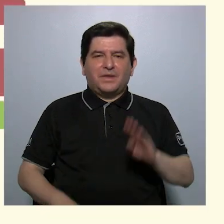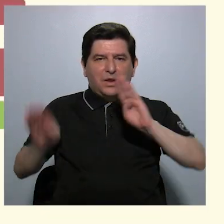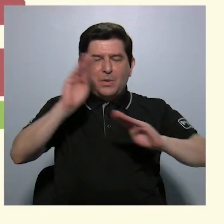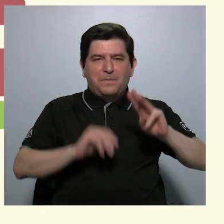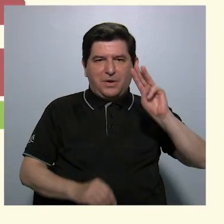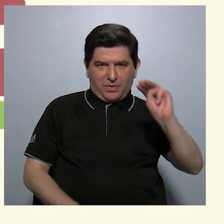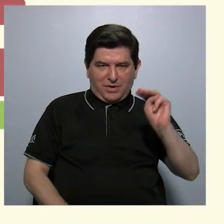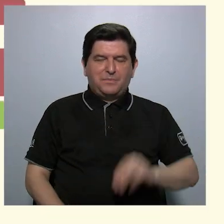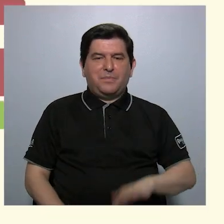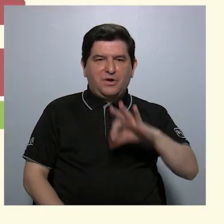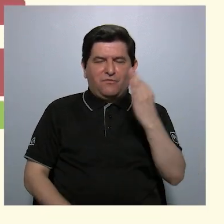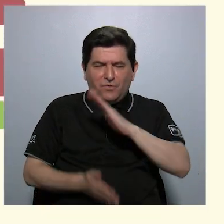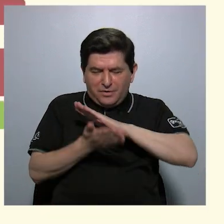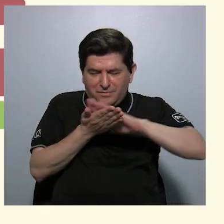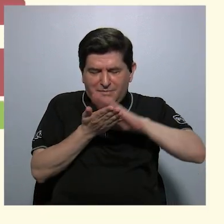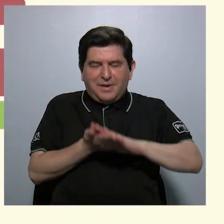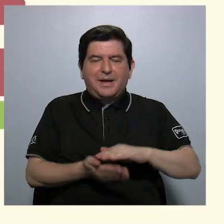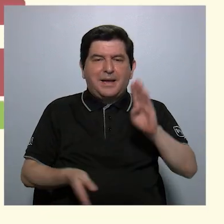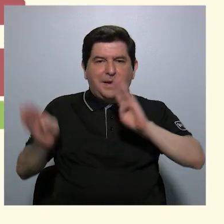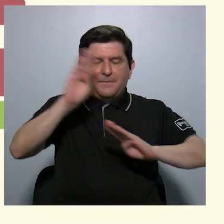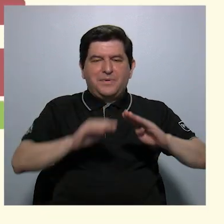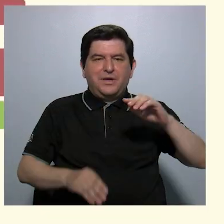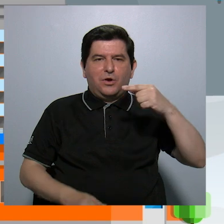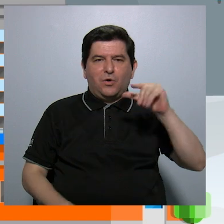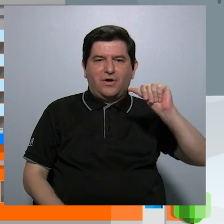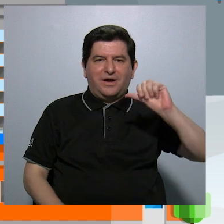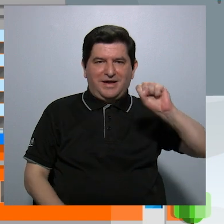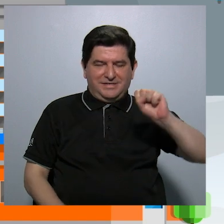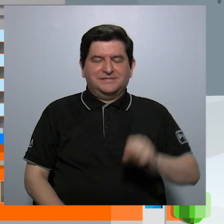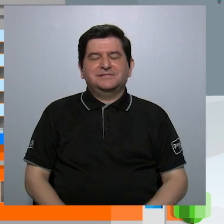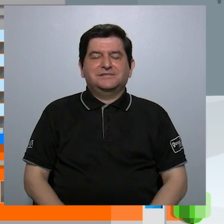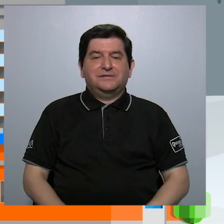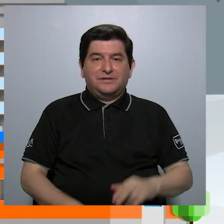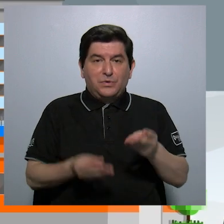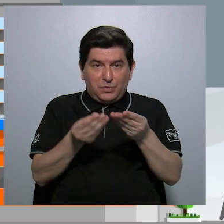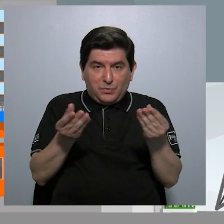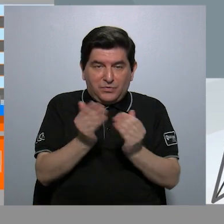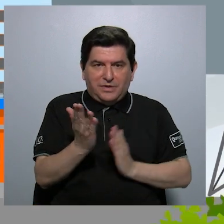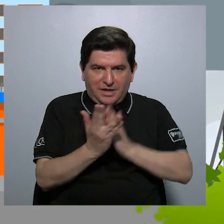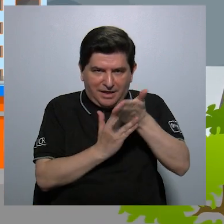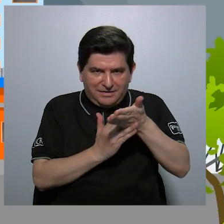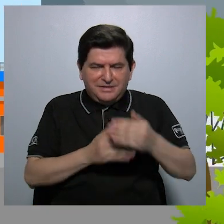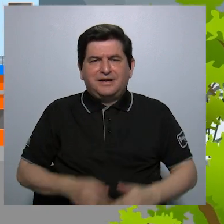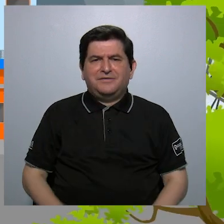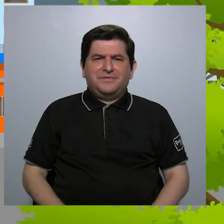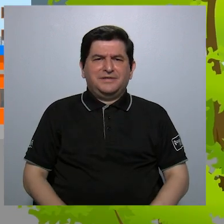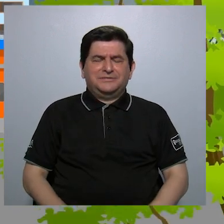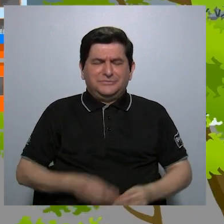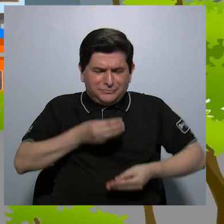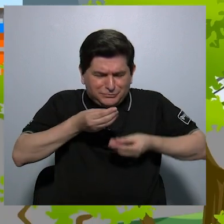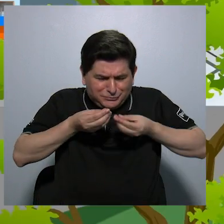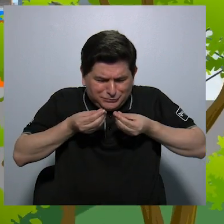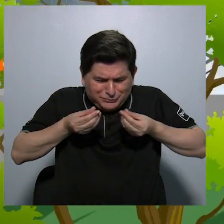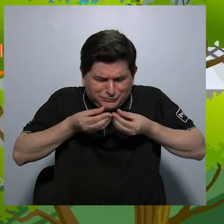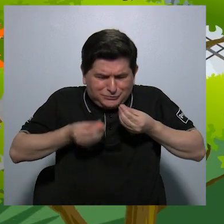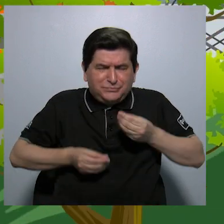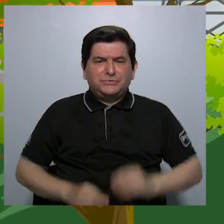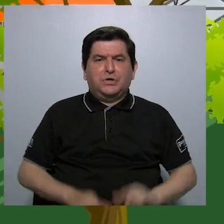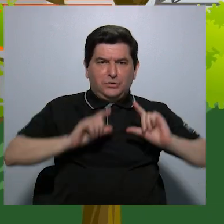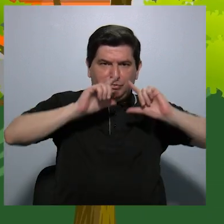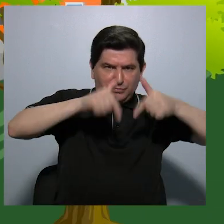El biometano es una versión refinada del biogás. El gas que se produce a través de la fermentación de desechos